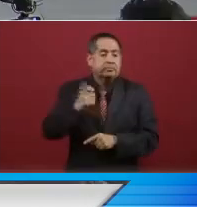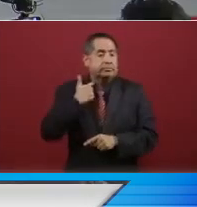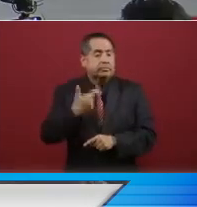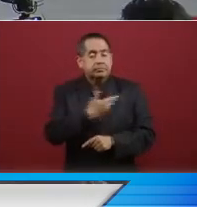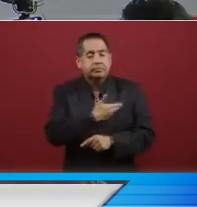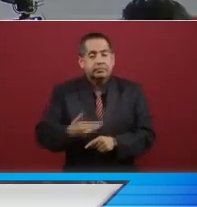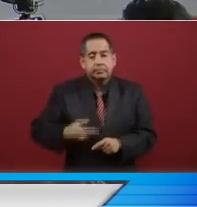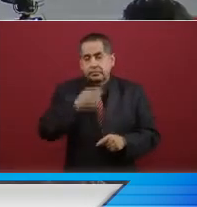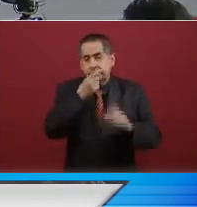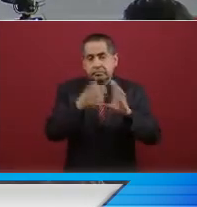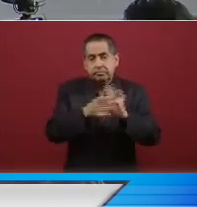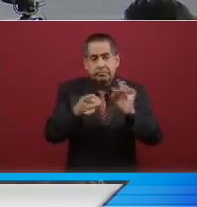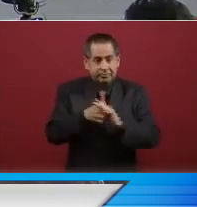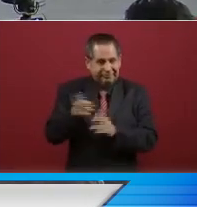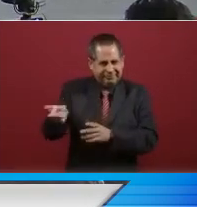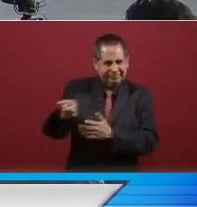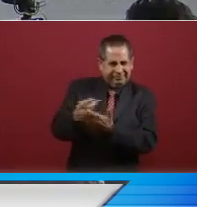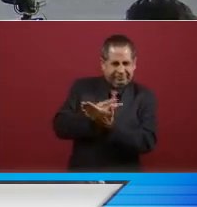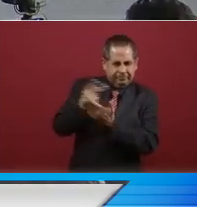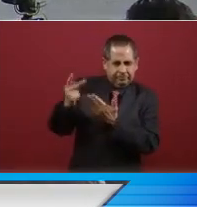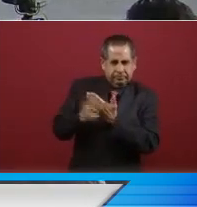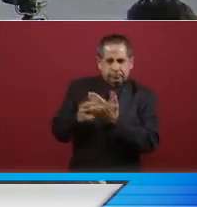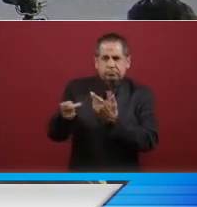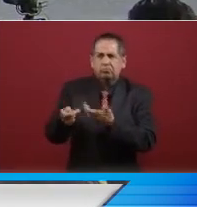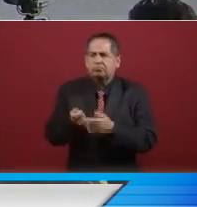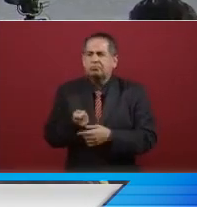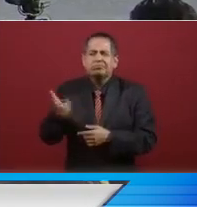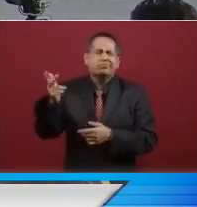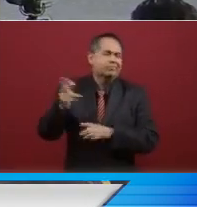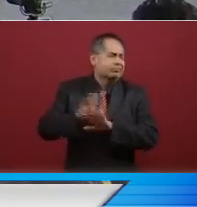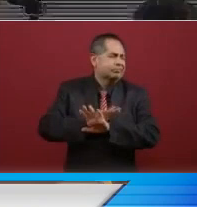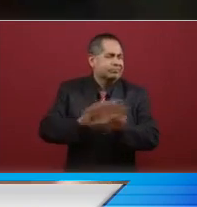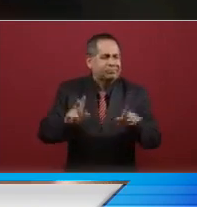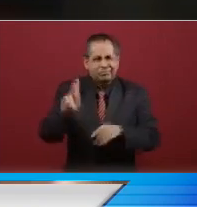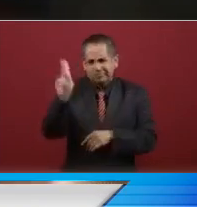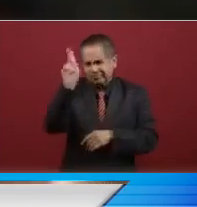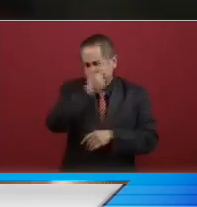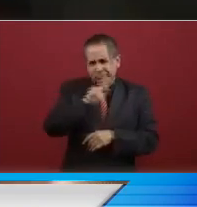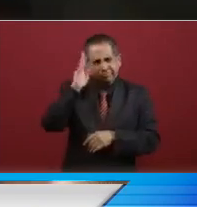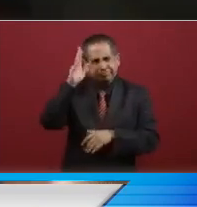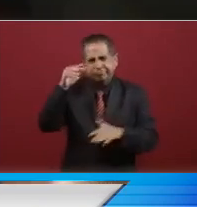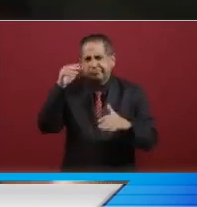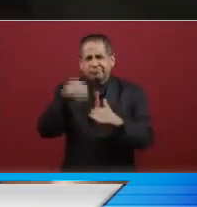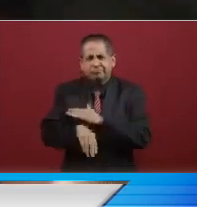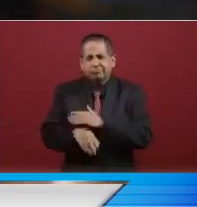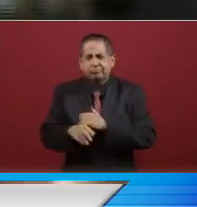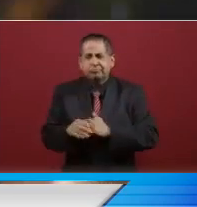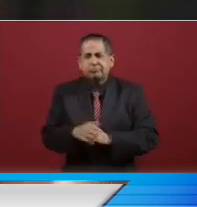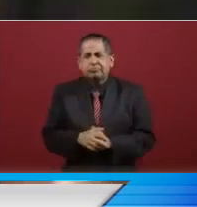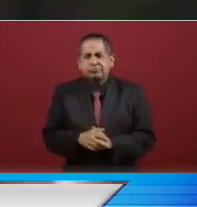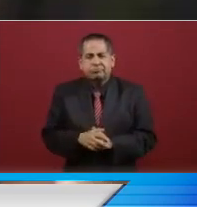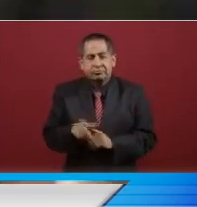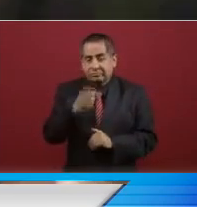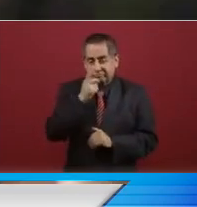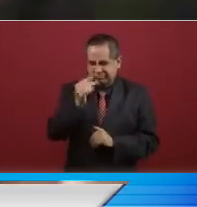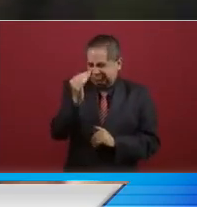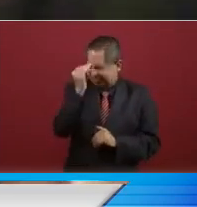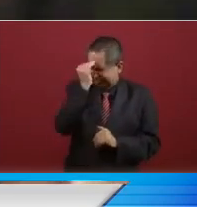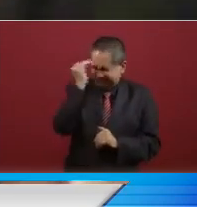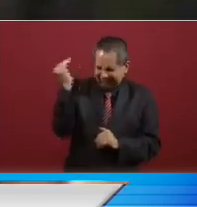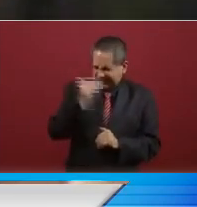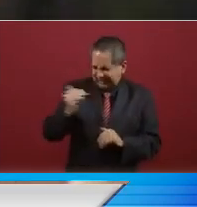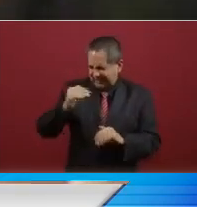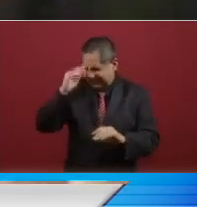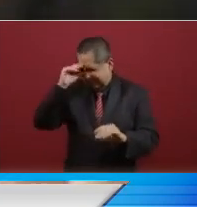ayer que el programa lo catalogó como terriblemente devastador. ¿Cómo qué? Terriblemente